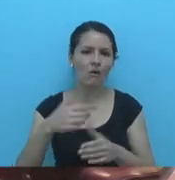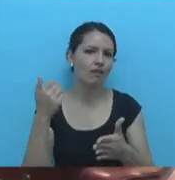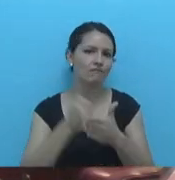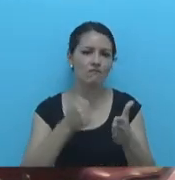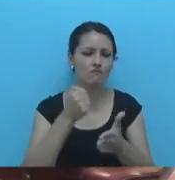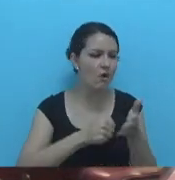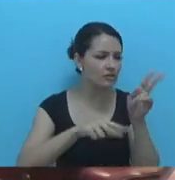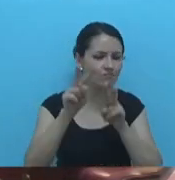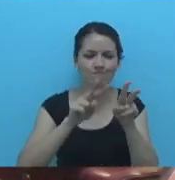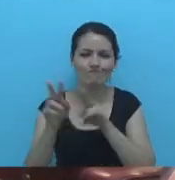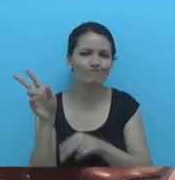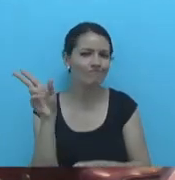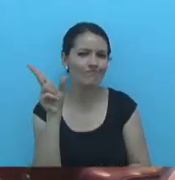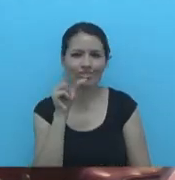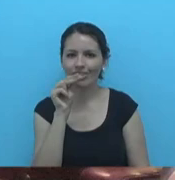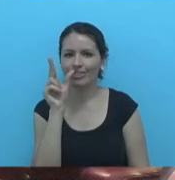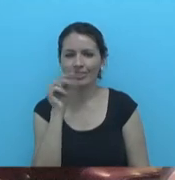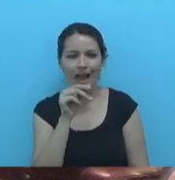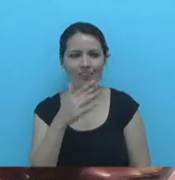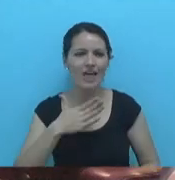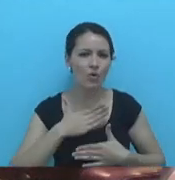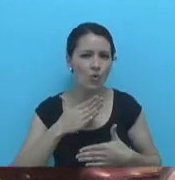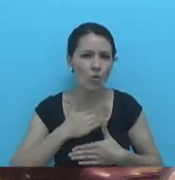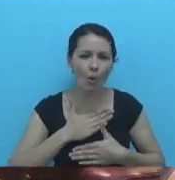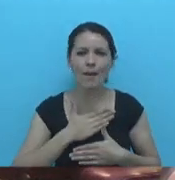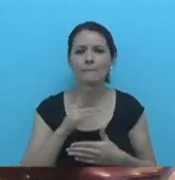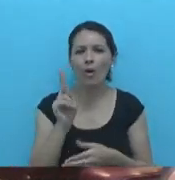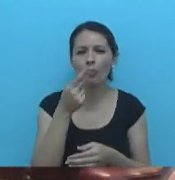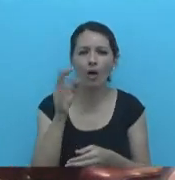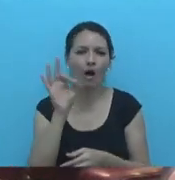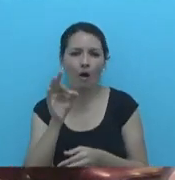esfuerzos, no se logró encontrar ni el cuerpo ni a Rosalía con vida.